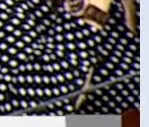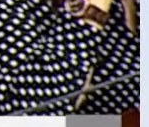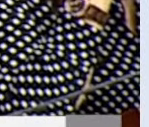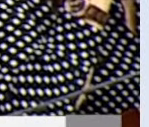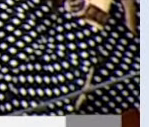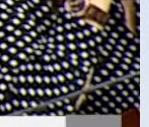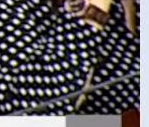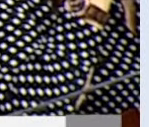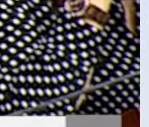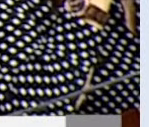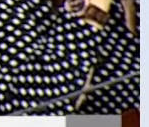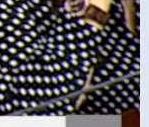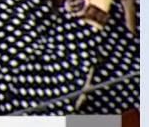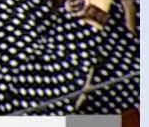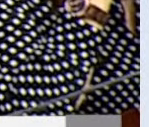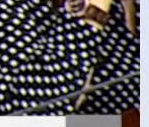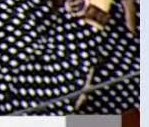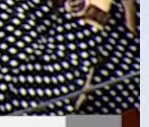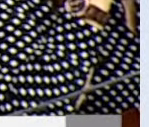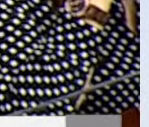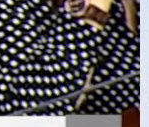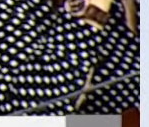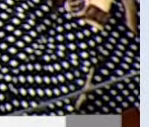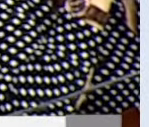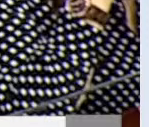acá estamos hablando por gestión,